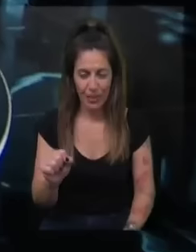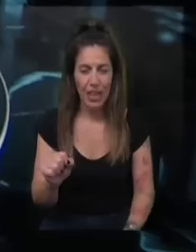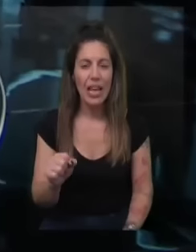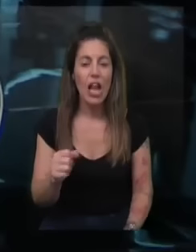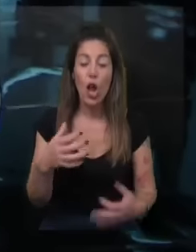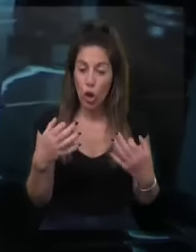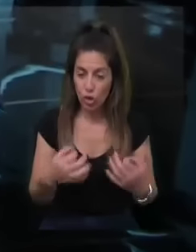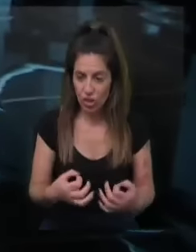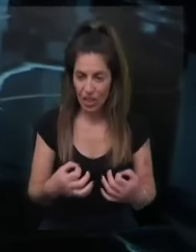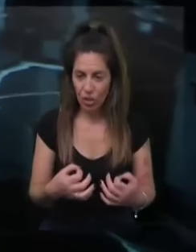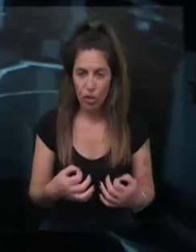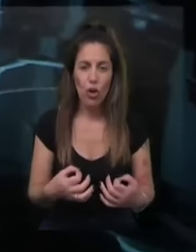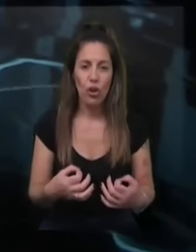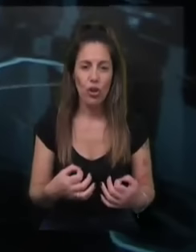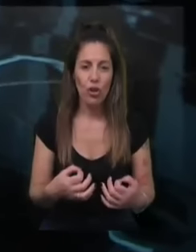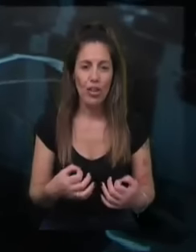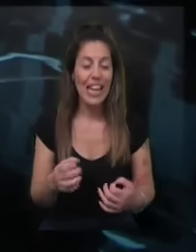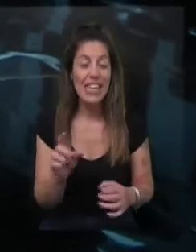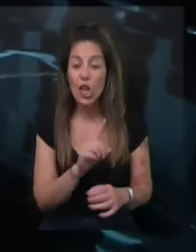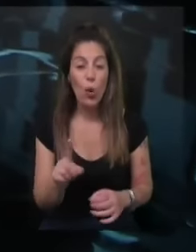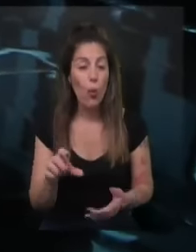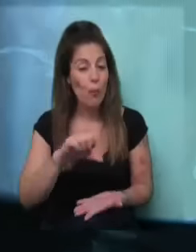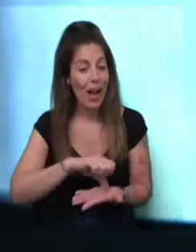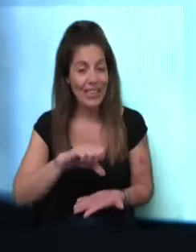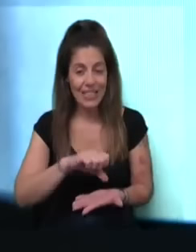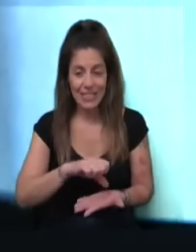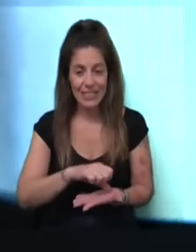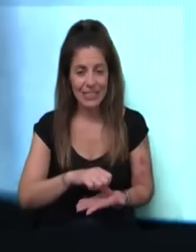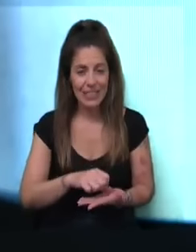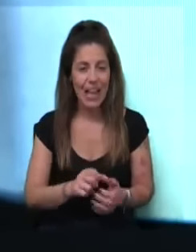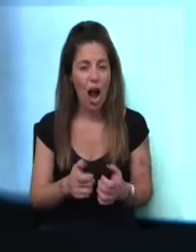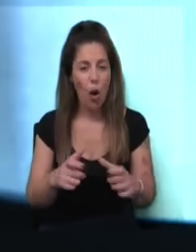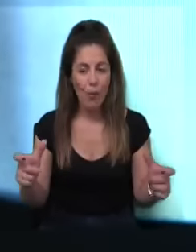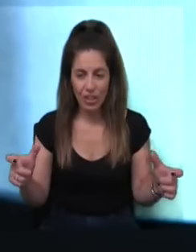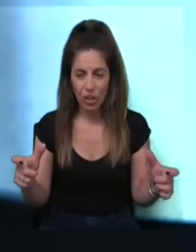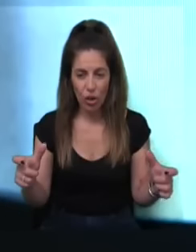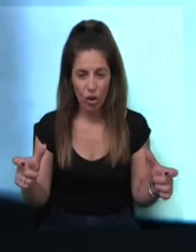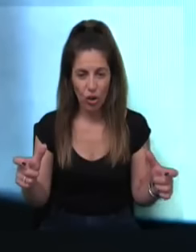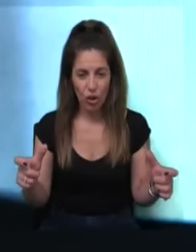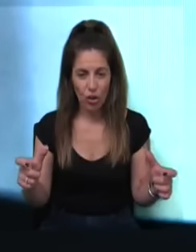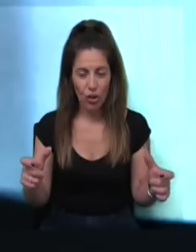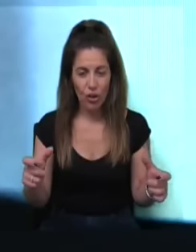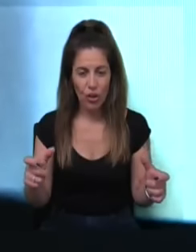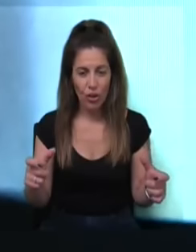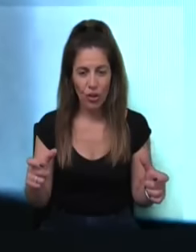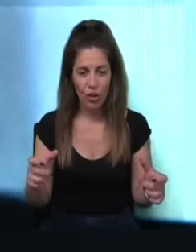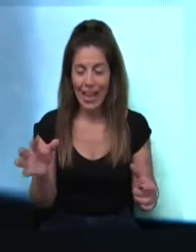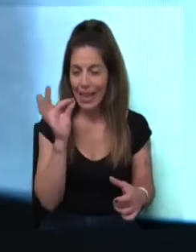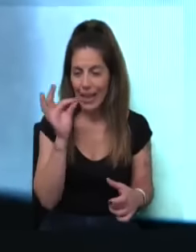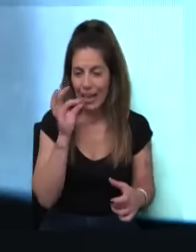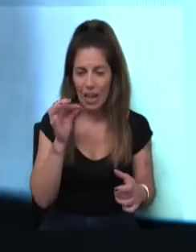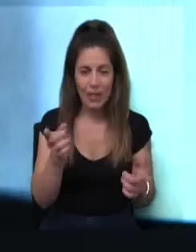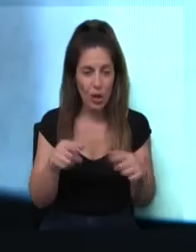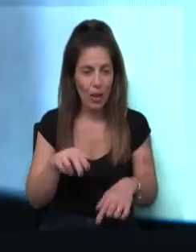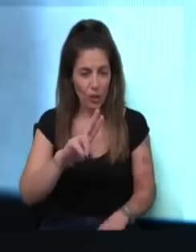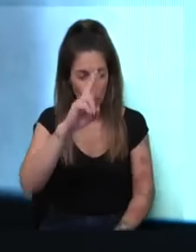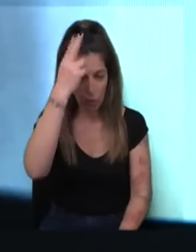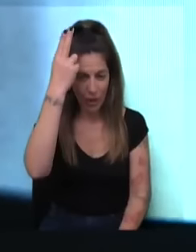cierto es que en ningún país aumentó tampoco el consumo de canabis como en